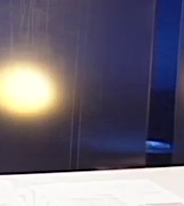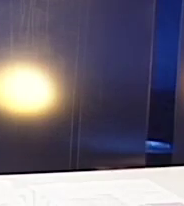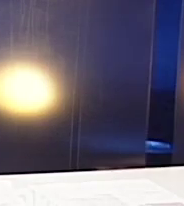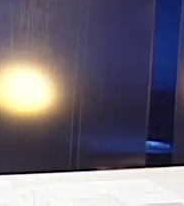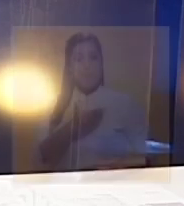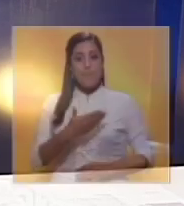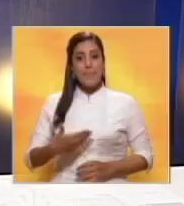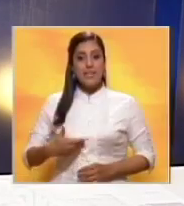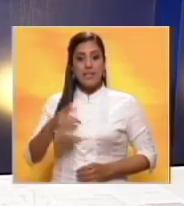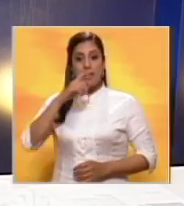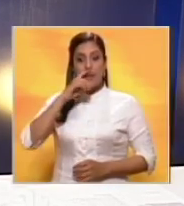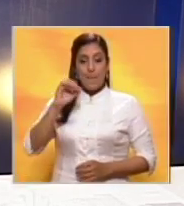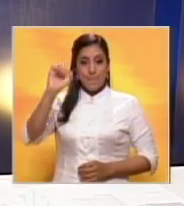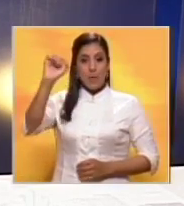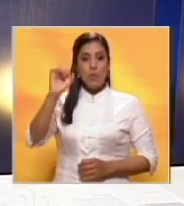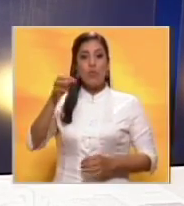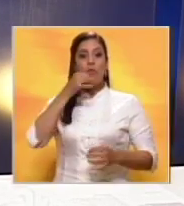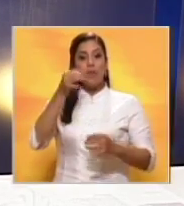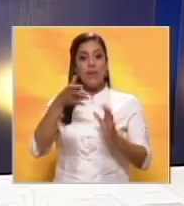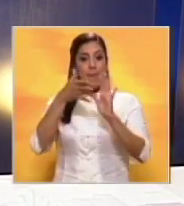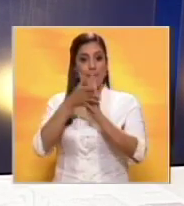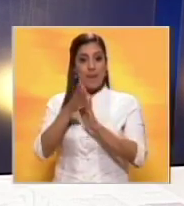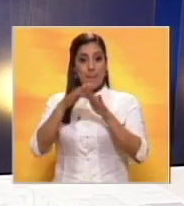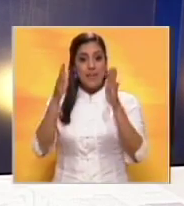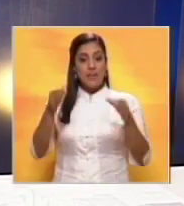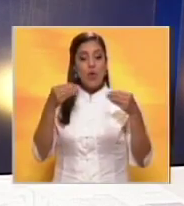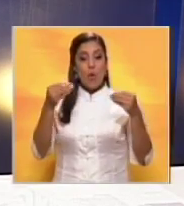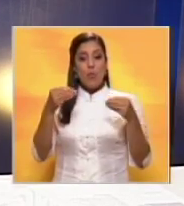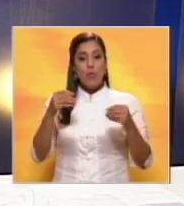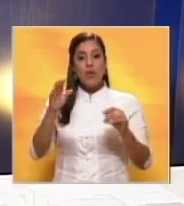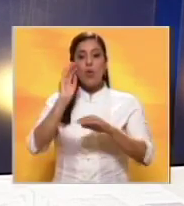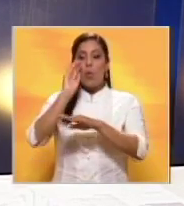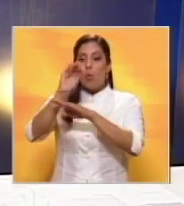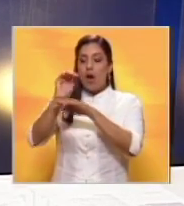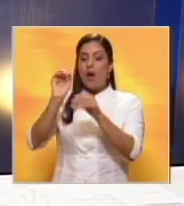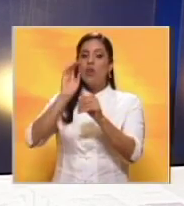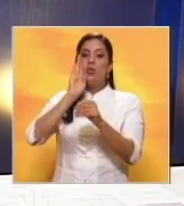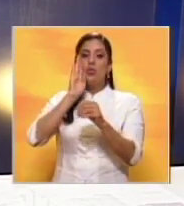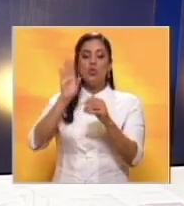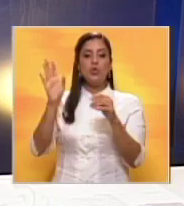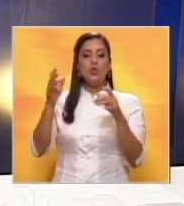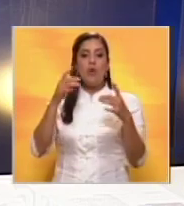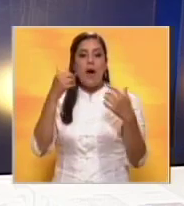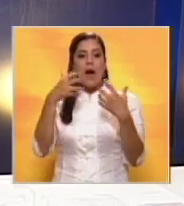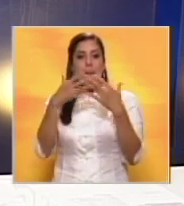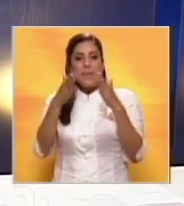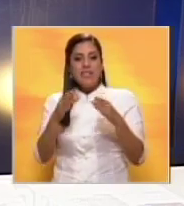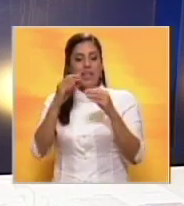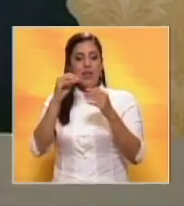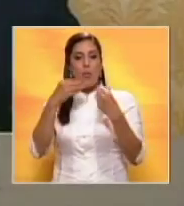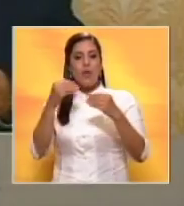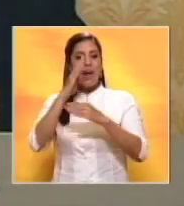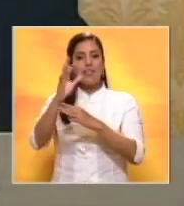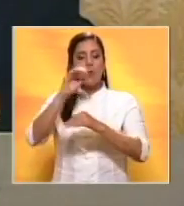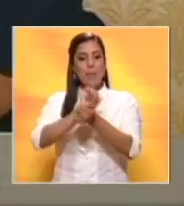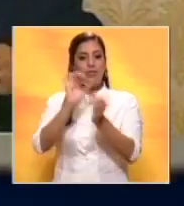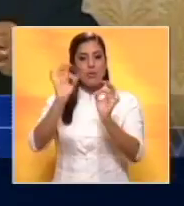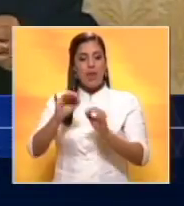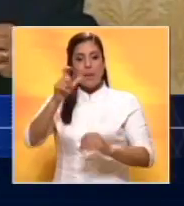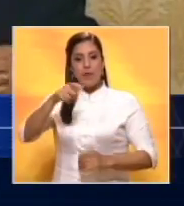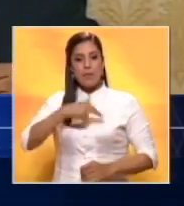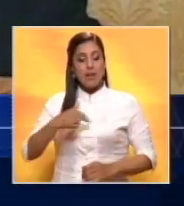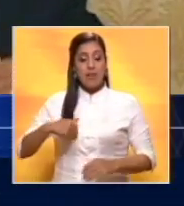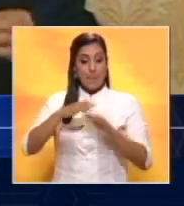El presidente de la República, Nicolás Maduro, declaró que el Ministerio Público ha encubierto el crimen y la conspiración.